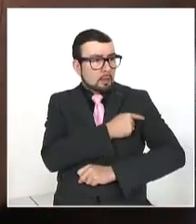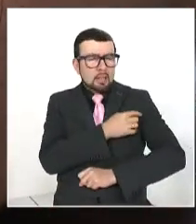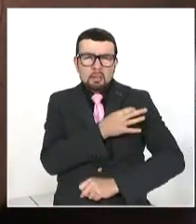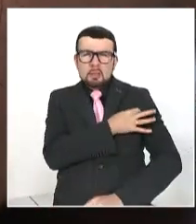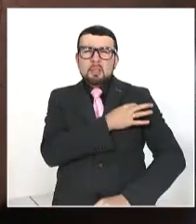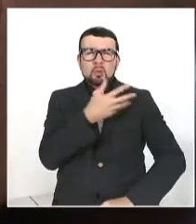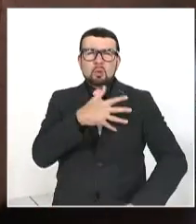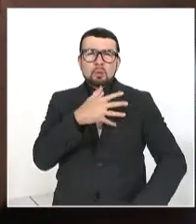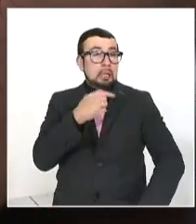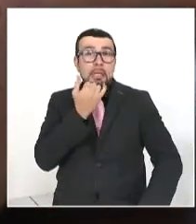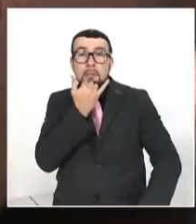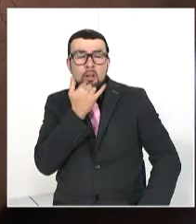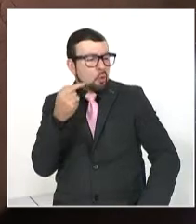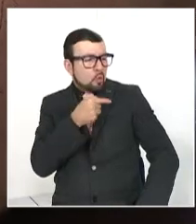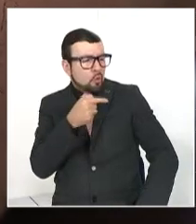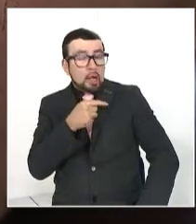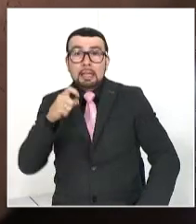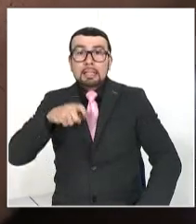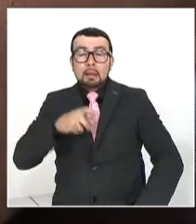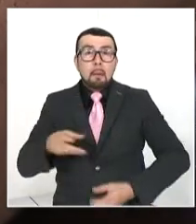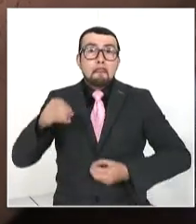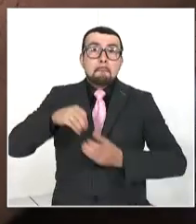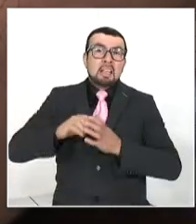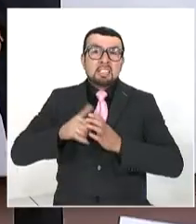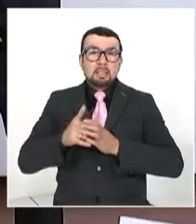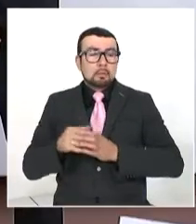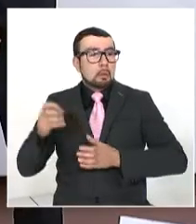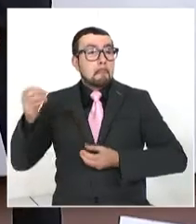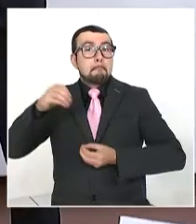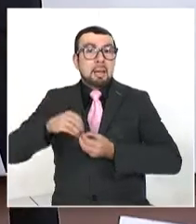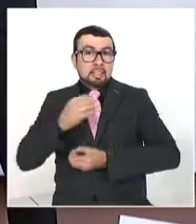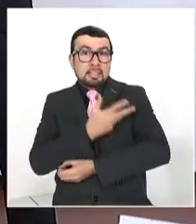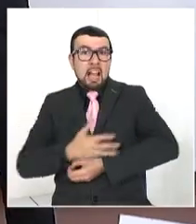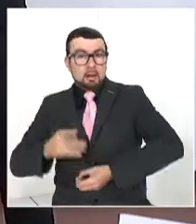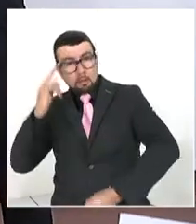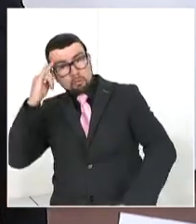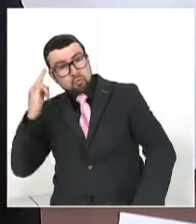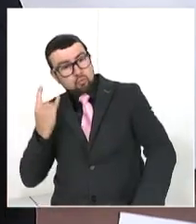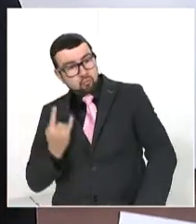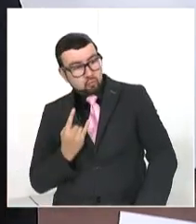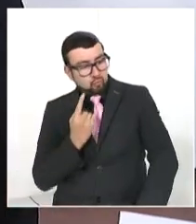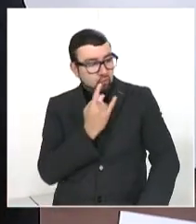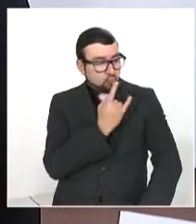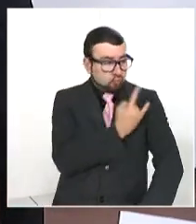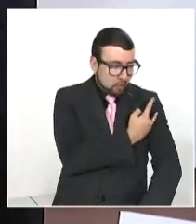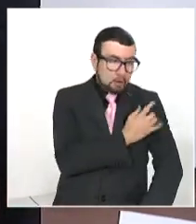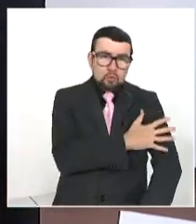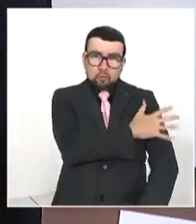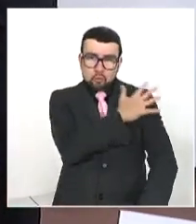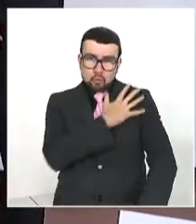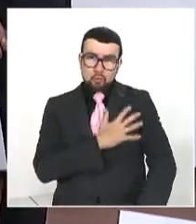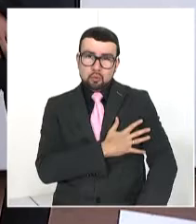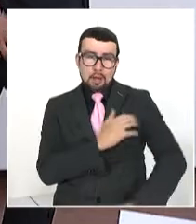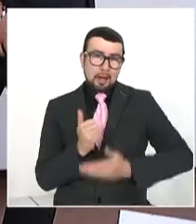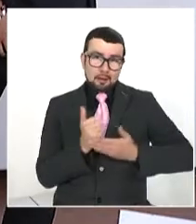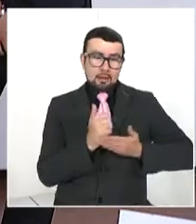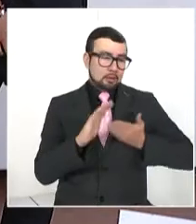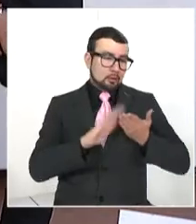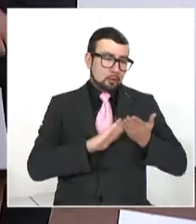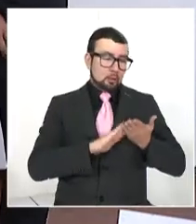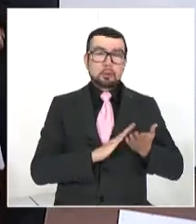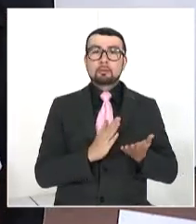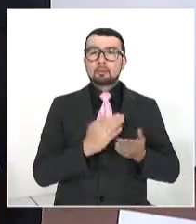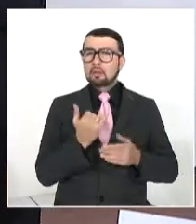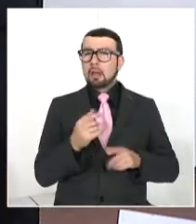necesitamos más sangre, necesitamos más todos los componentes de la sangre para que actúen. Y ahí continúa el proceso, que hay unos puntos específicos donde se